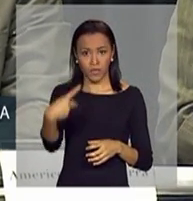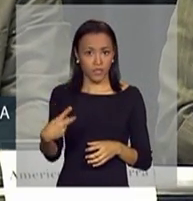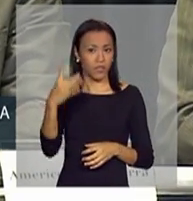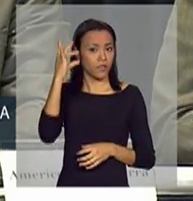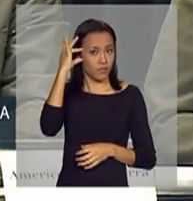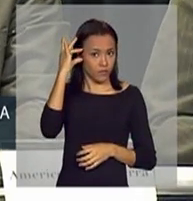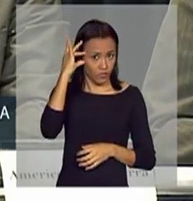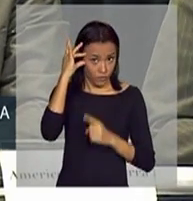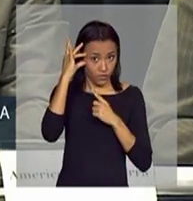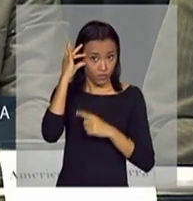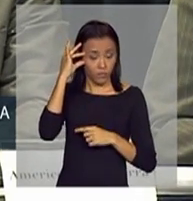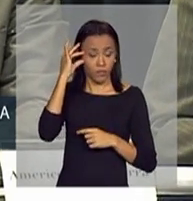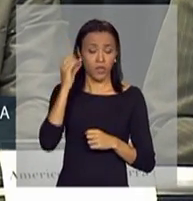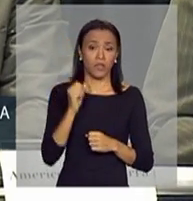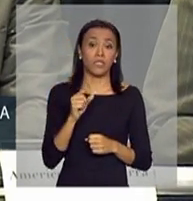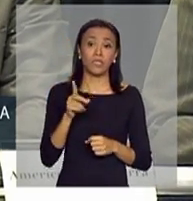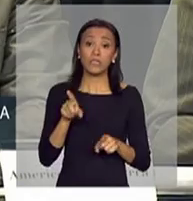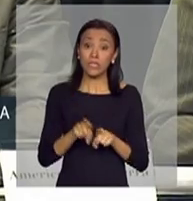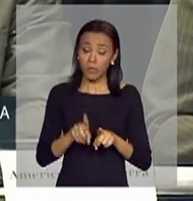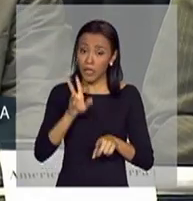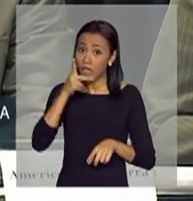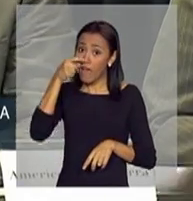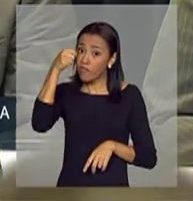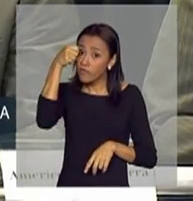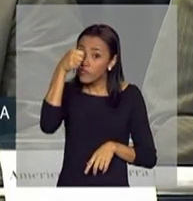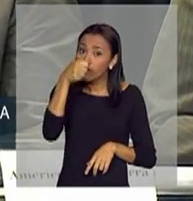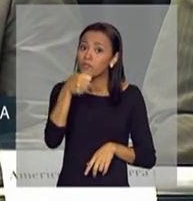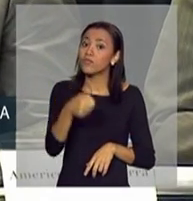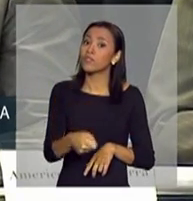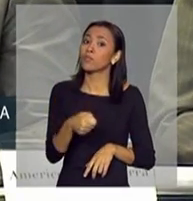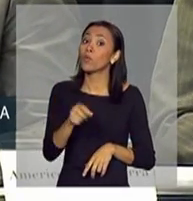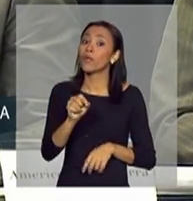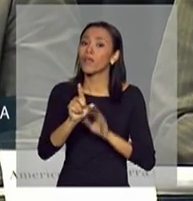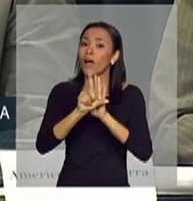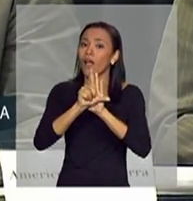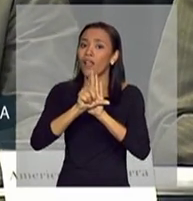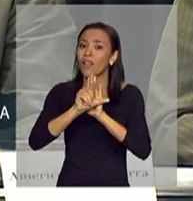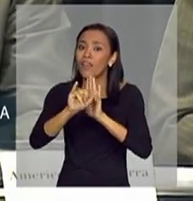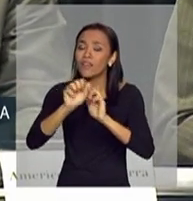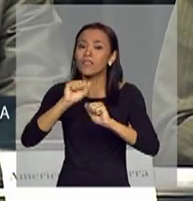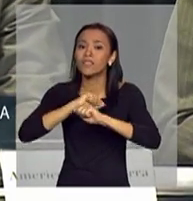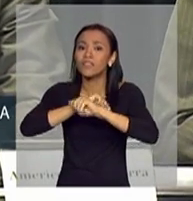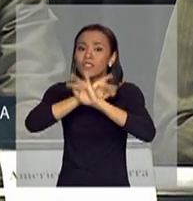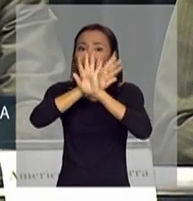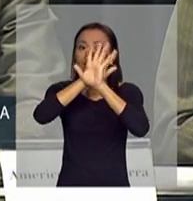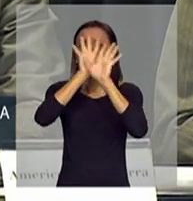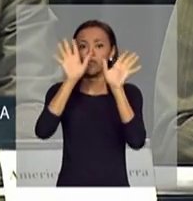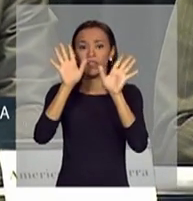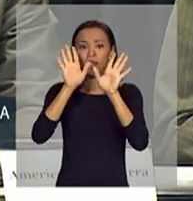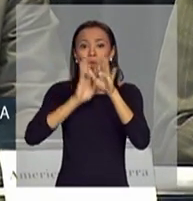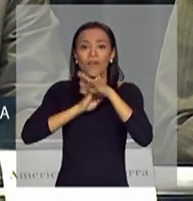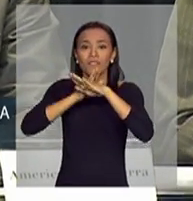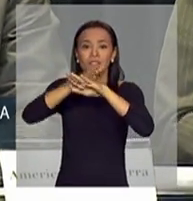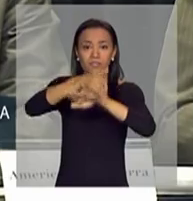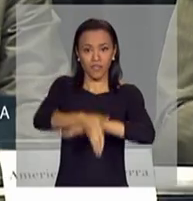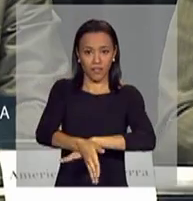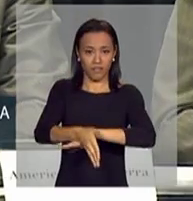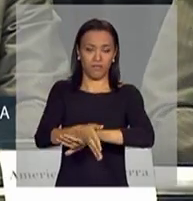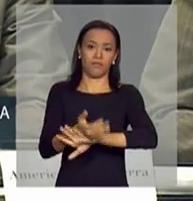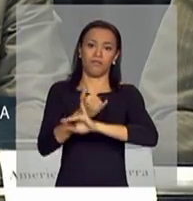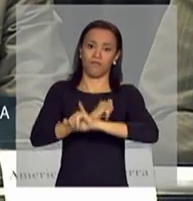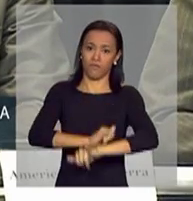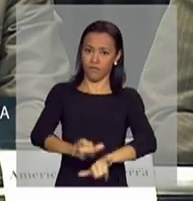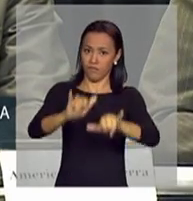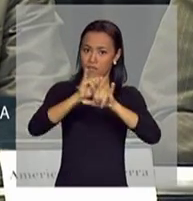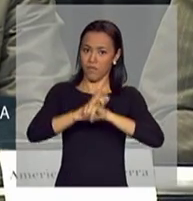también firmó la ley de transparencia y de acceso a la información. Eso es